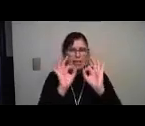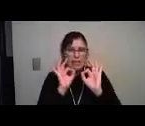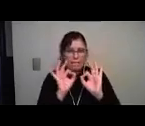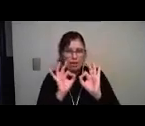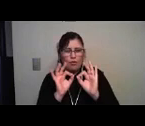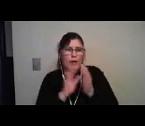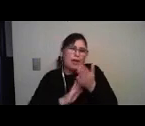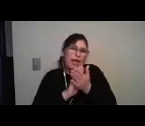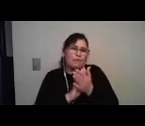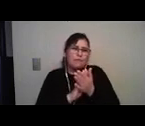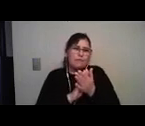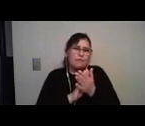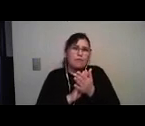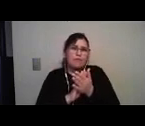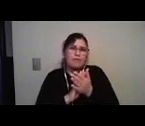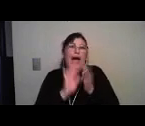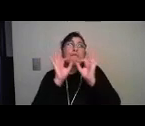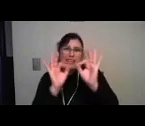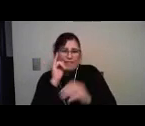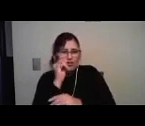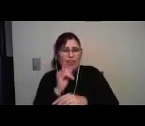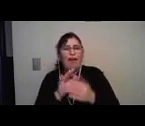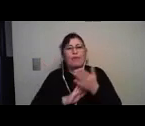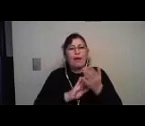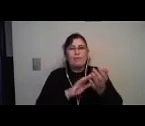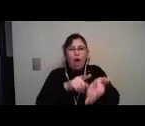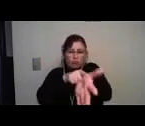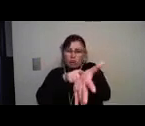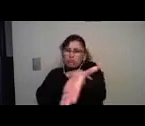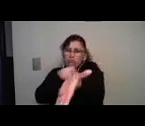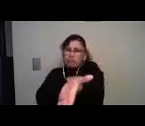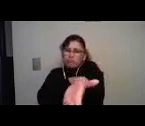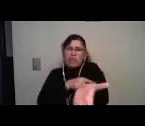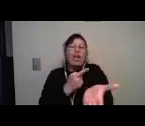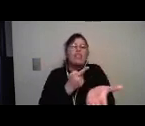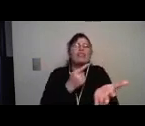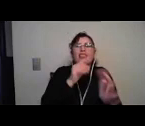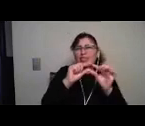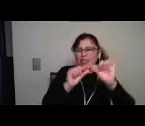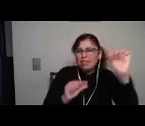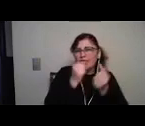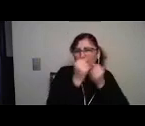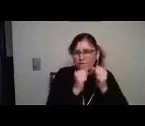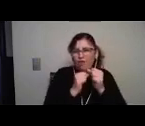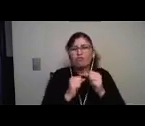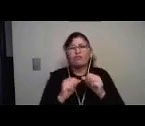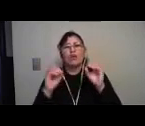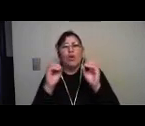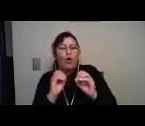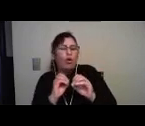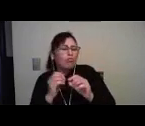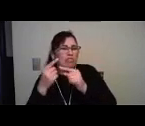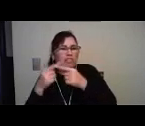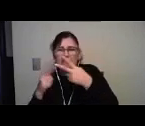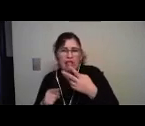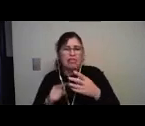el nervio radial o el nervio ciático, pero generalmente se habla, lo periférico es como lo más común.